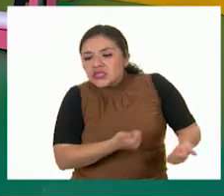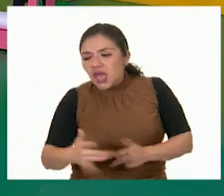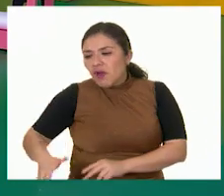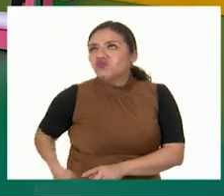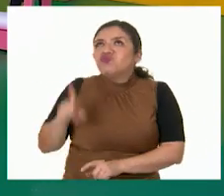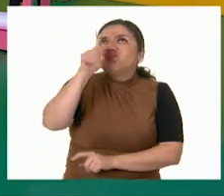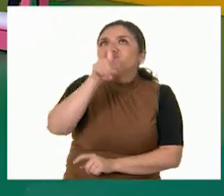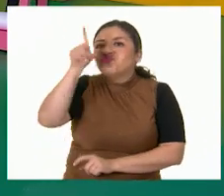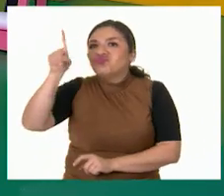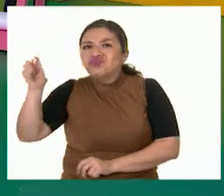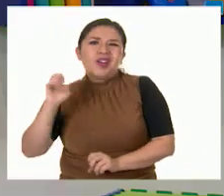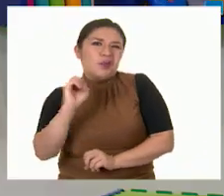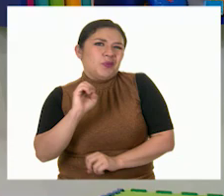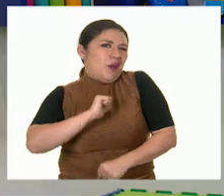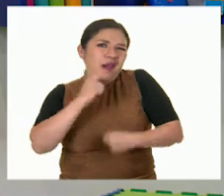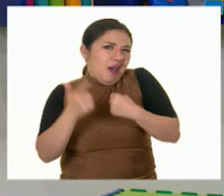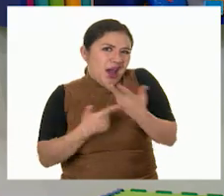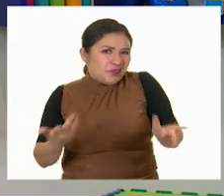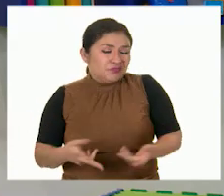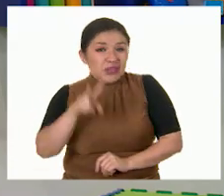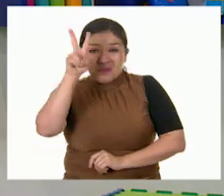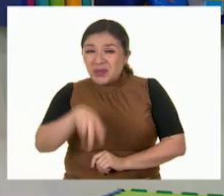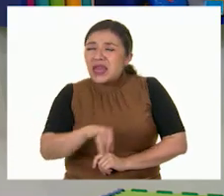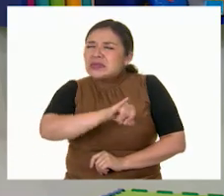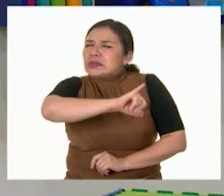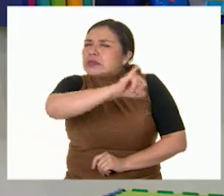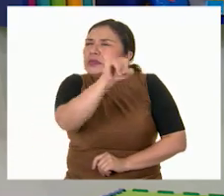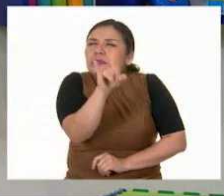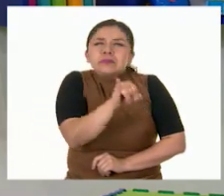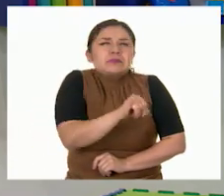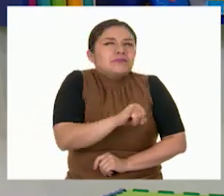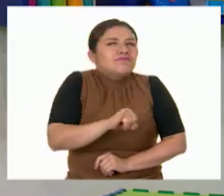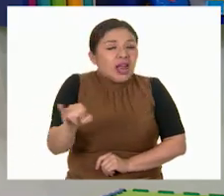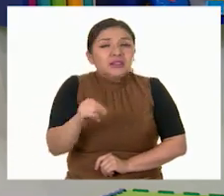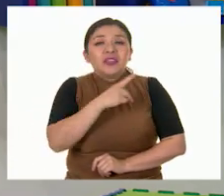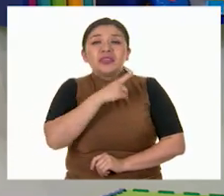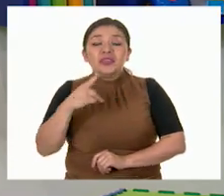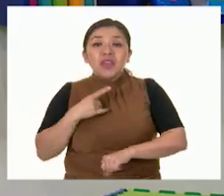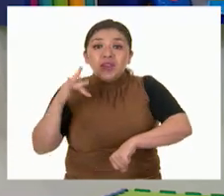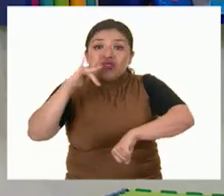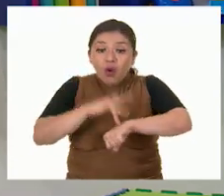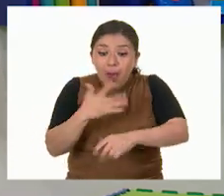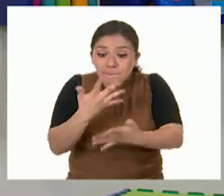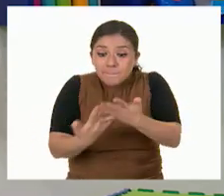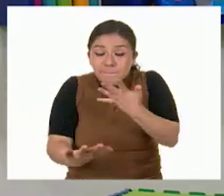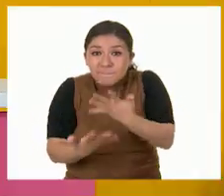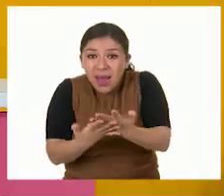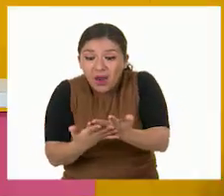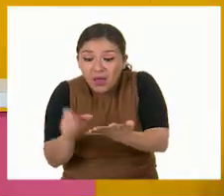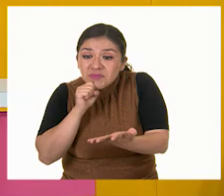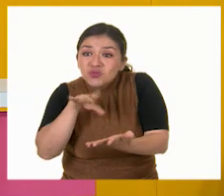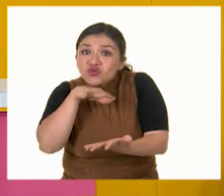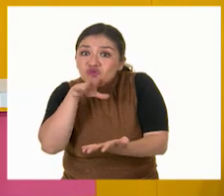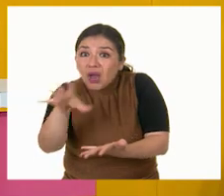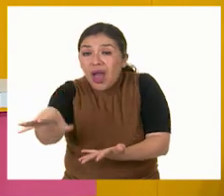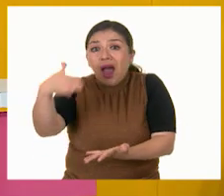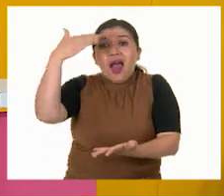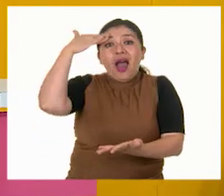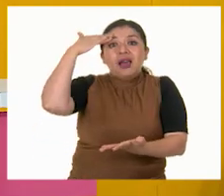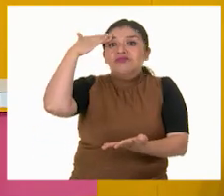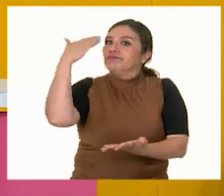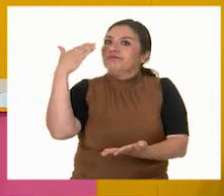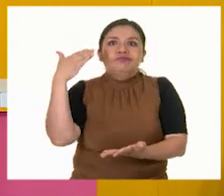Algún desinfectante. Y pues bueno, nunca, pero nunca tocar con nuestras manos la cara. Es